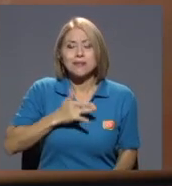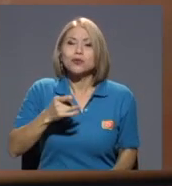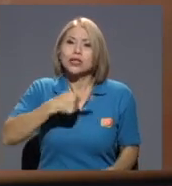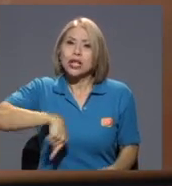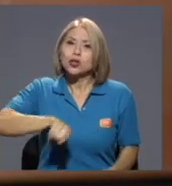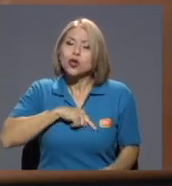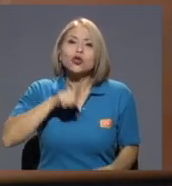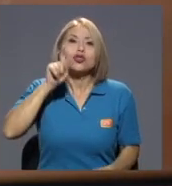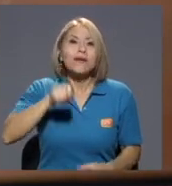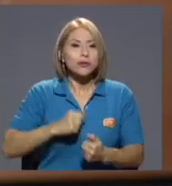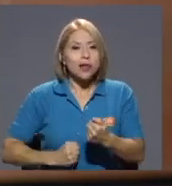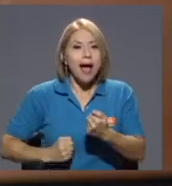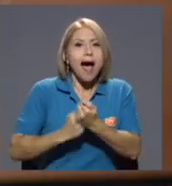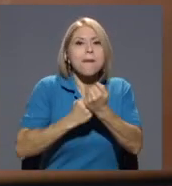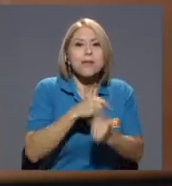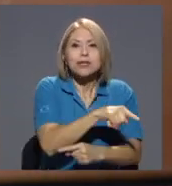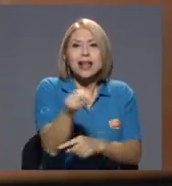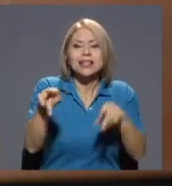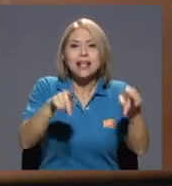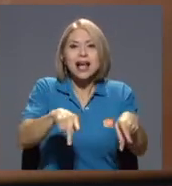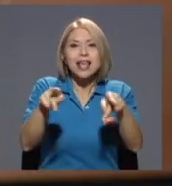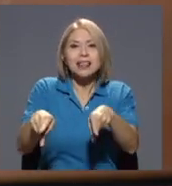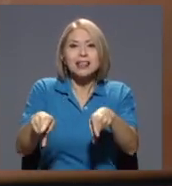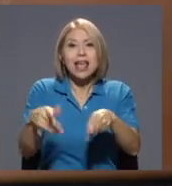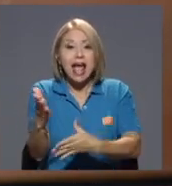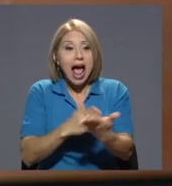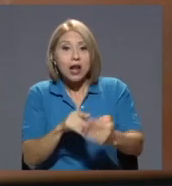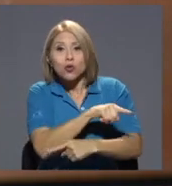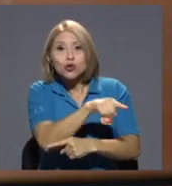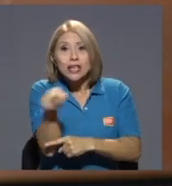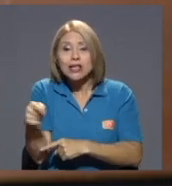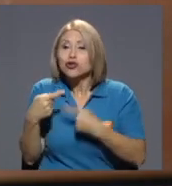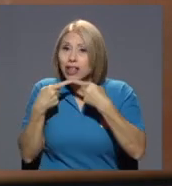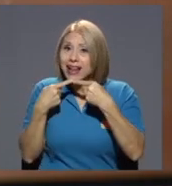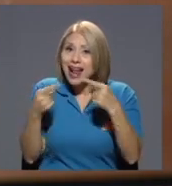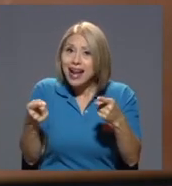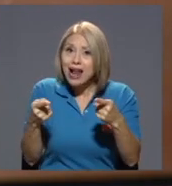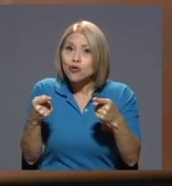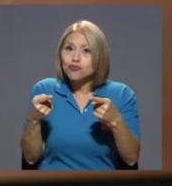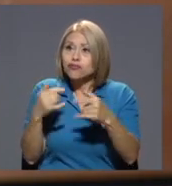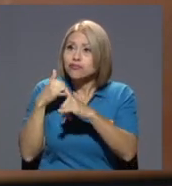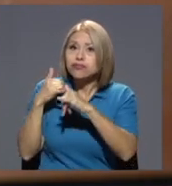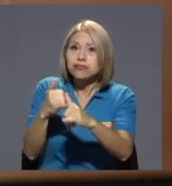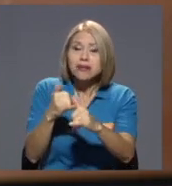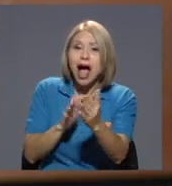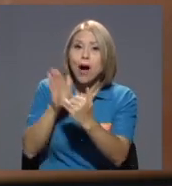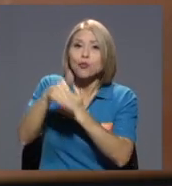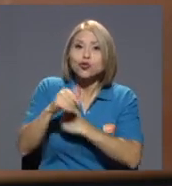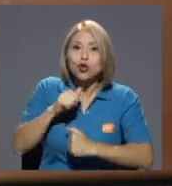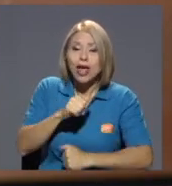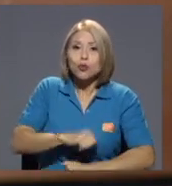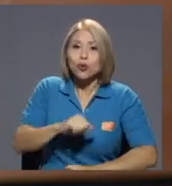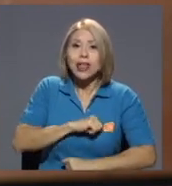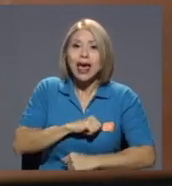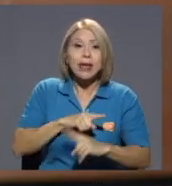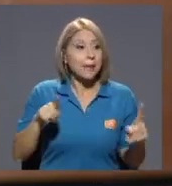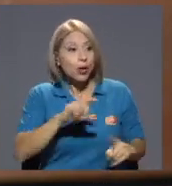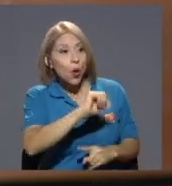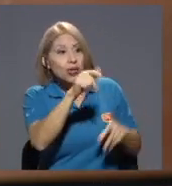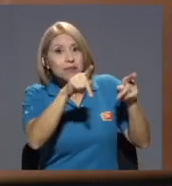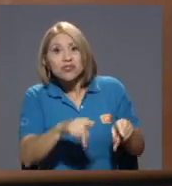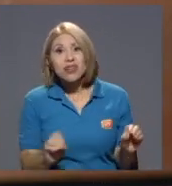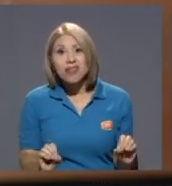la mano a esta gente porque además algunos declararon la usó autoridad fueron finales pero otros no no tienen abogados no tienen